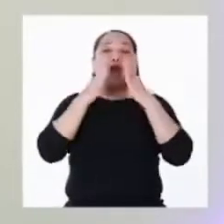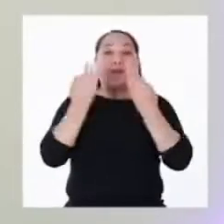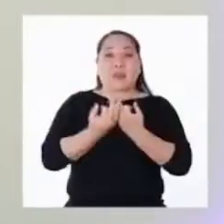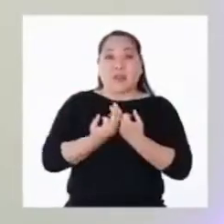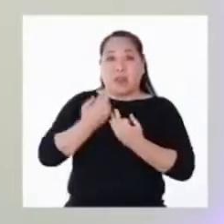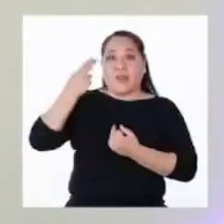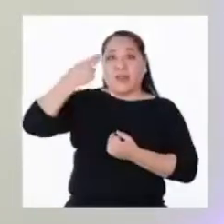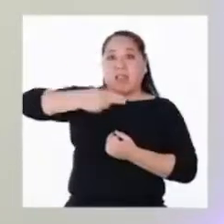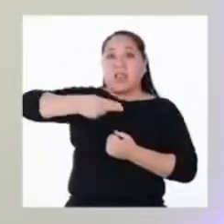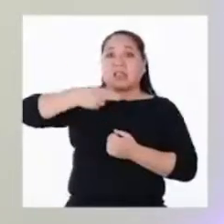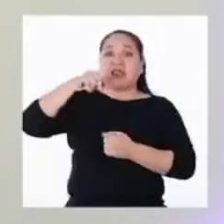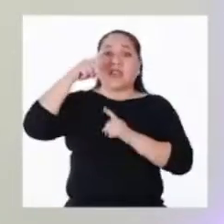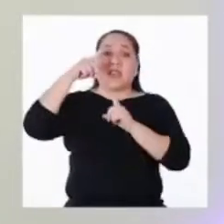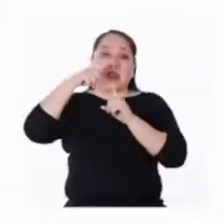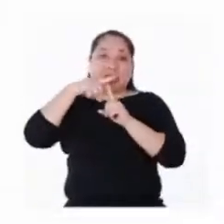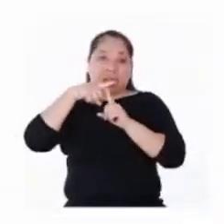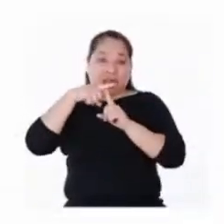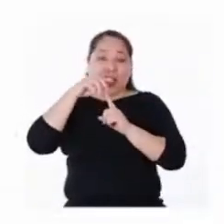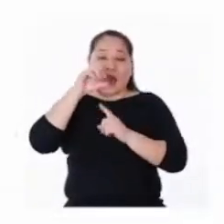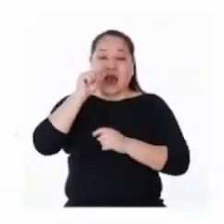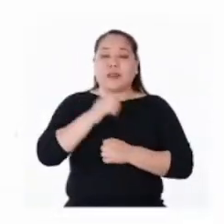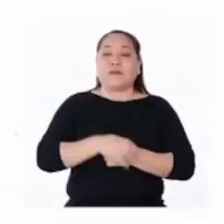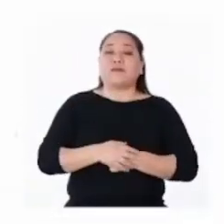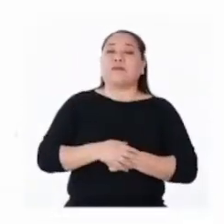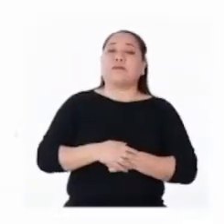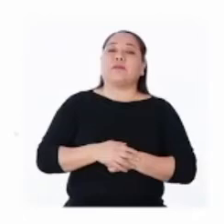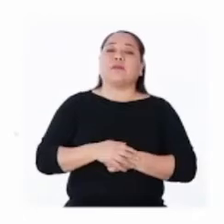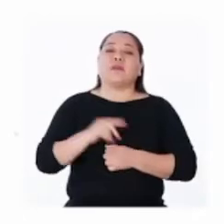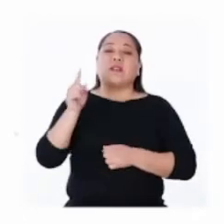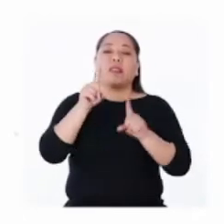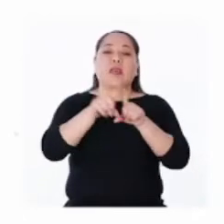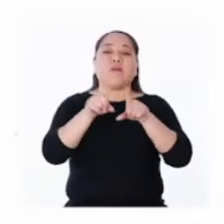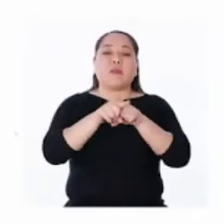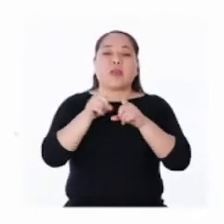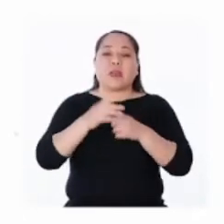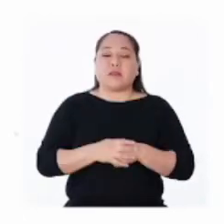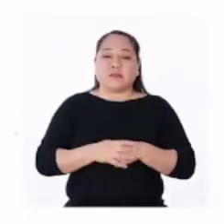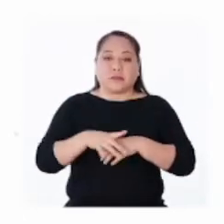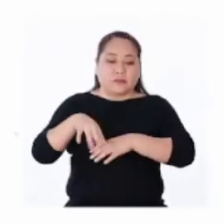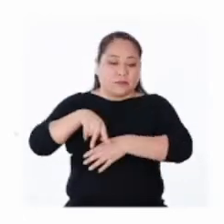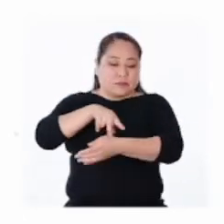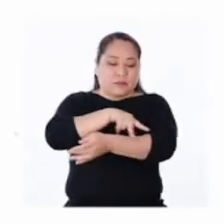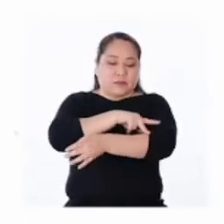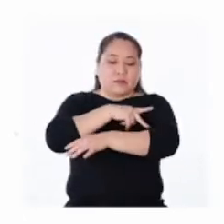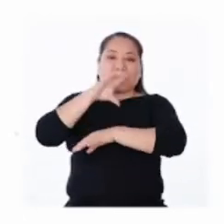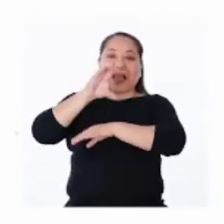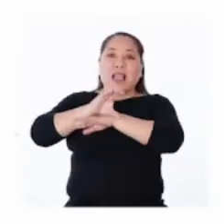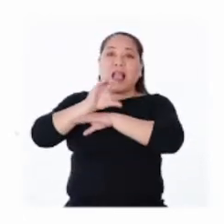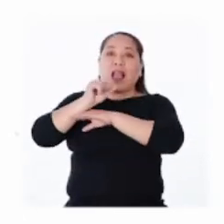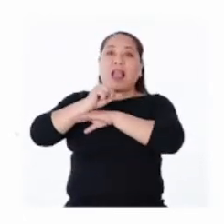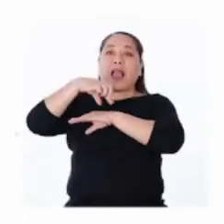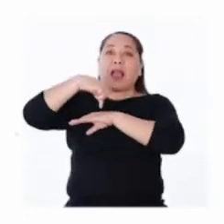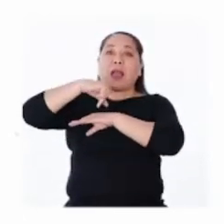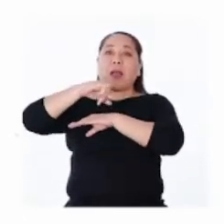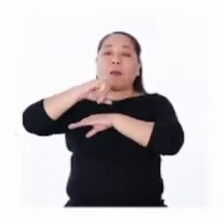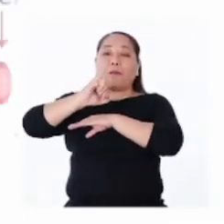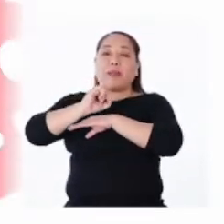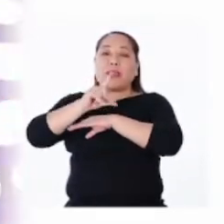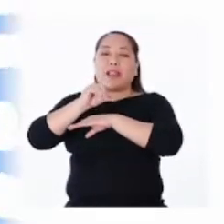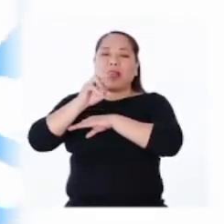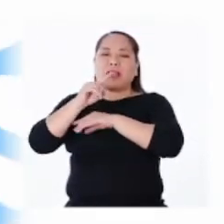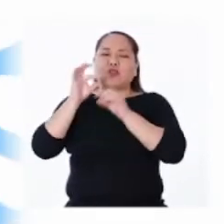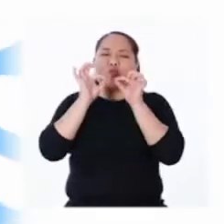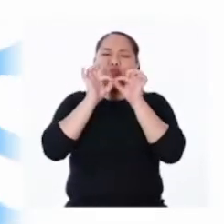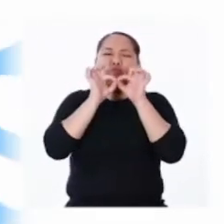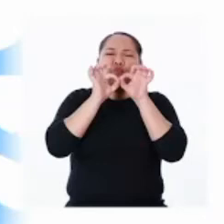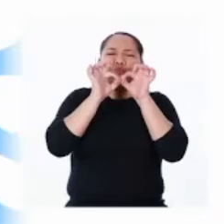HTA o hipertensión arterial. También están los capilares. que son los vasos sanguíneos más